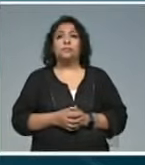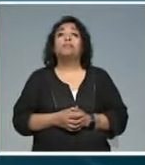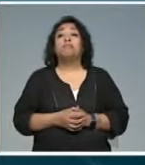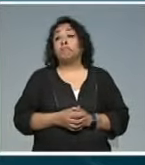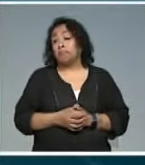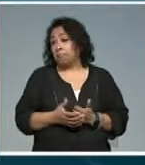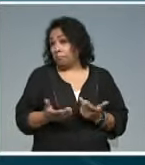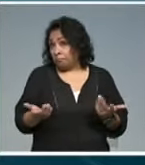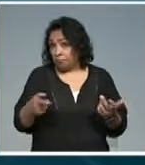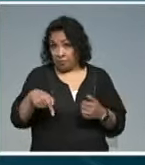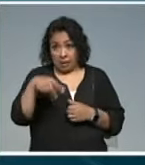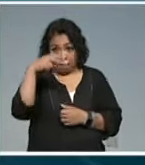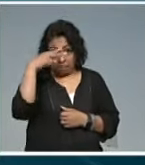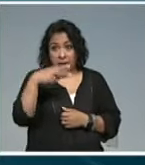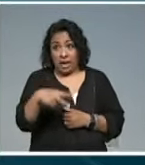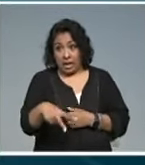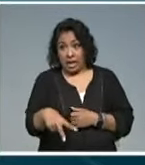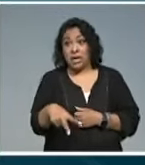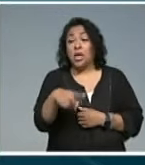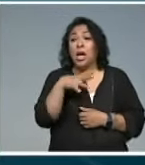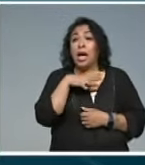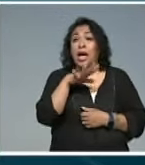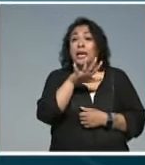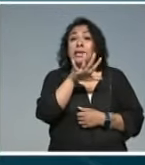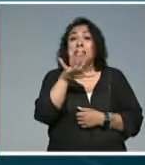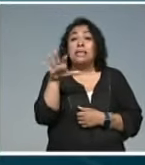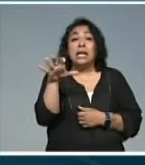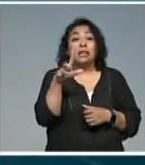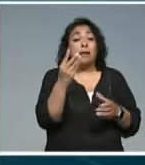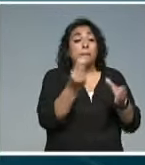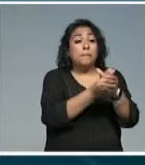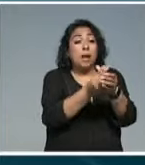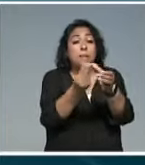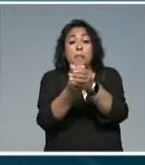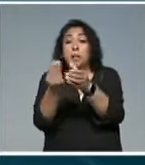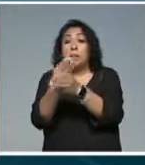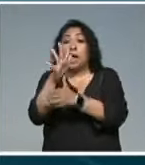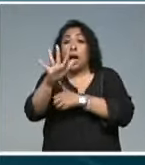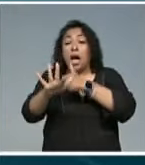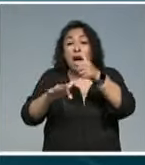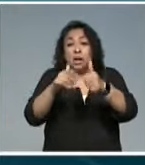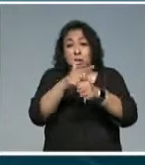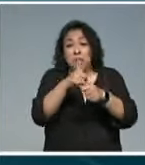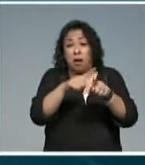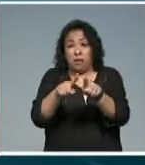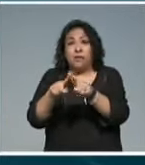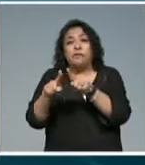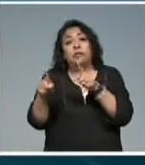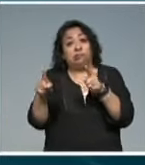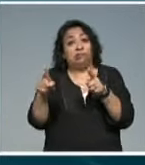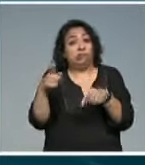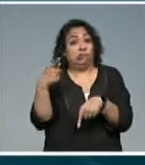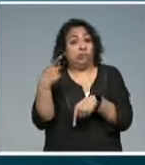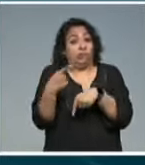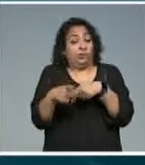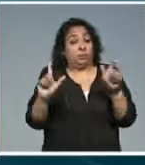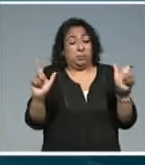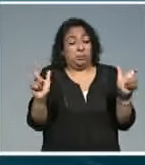Bueno, simplemente en México hay que considerar que hay 500 especies de animales que están consideradas en peligro